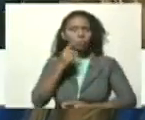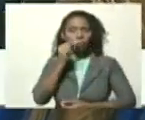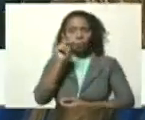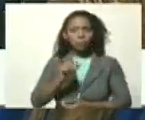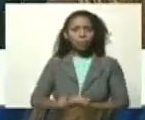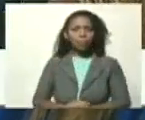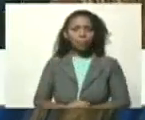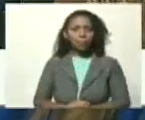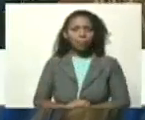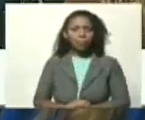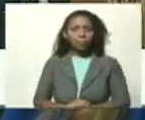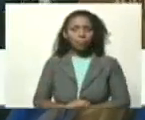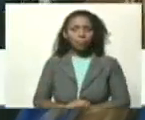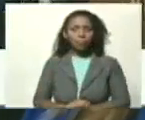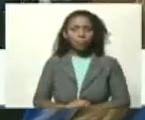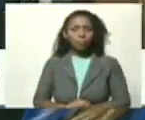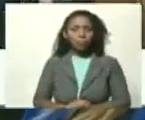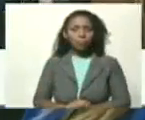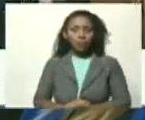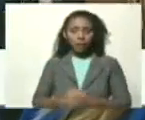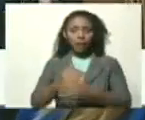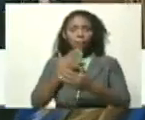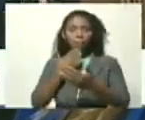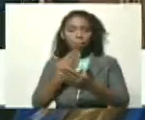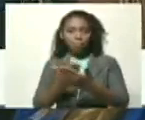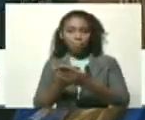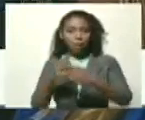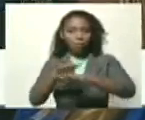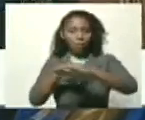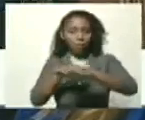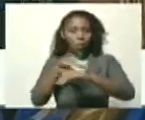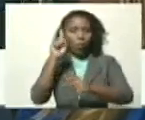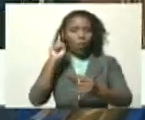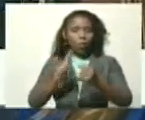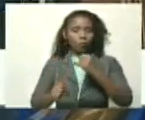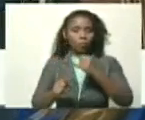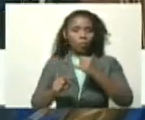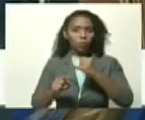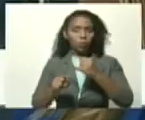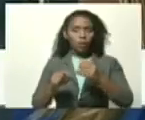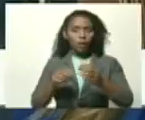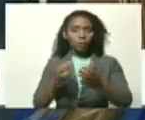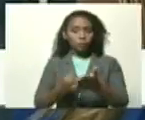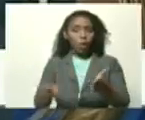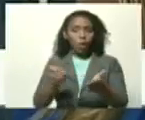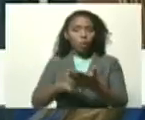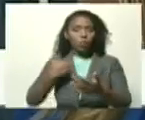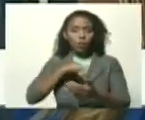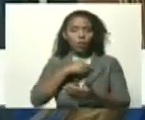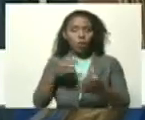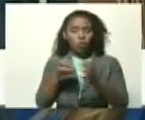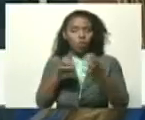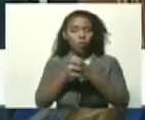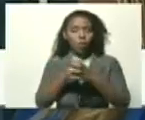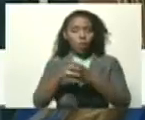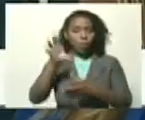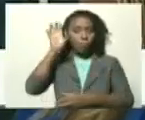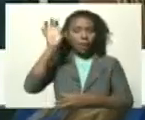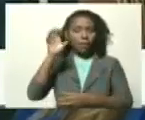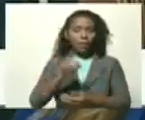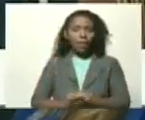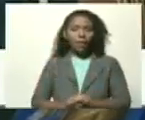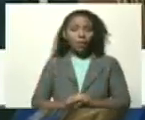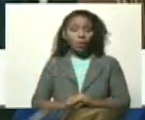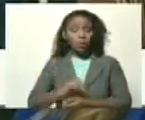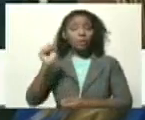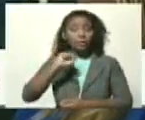Sin embargo, y le pido disculpas, diputado, para hacer un último comentario y ratificar la propuesta de nuestra bancada del Bloque de la Patria, lo que